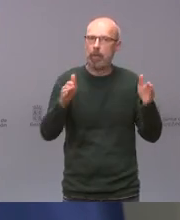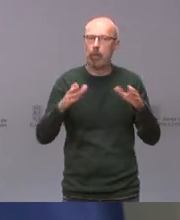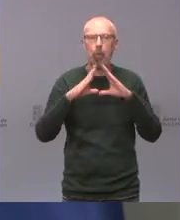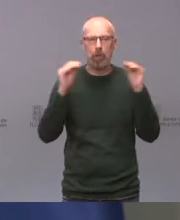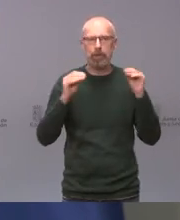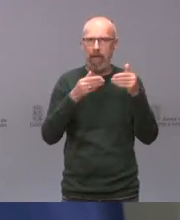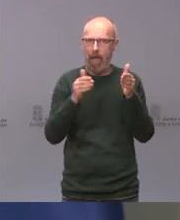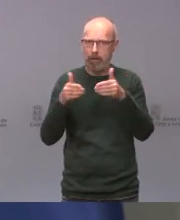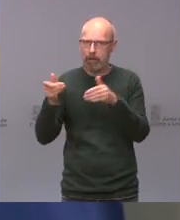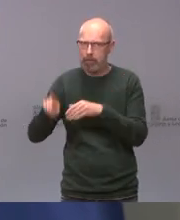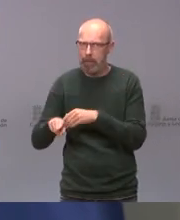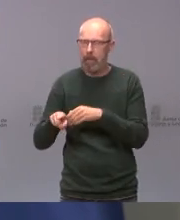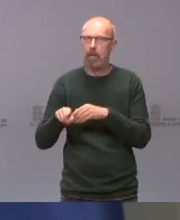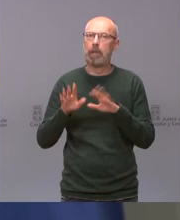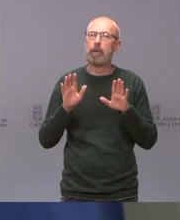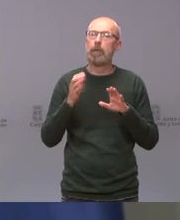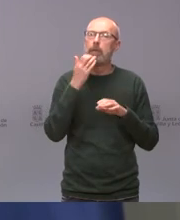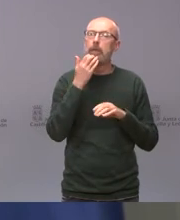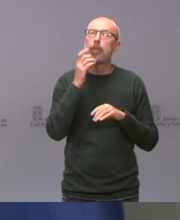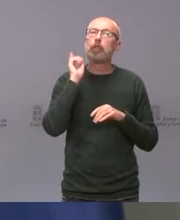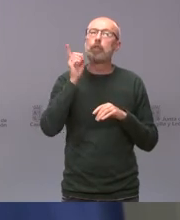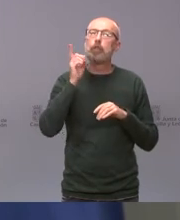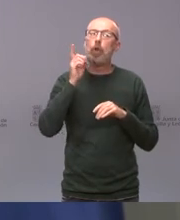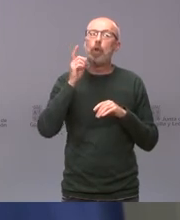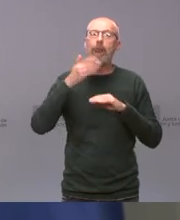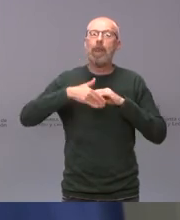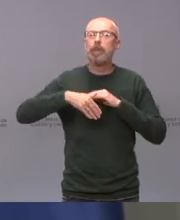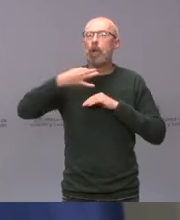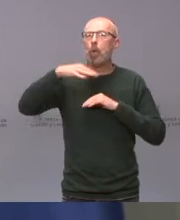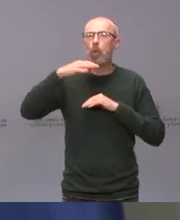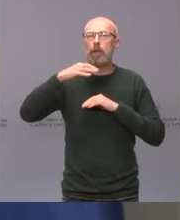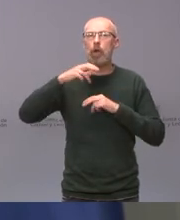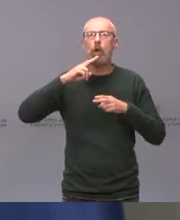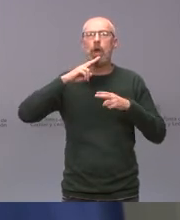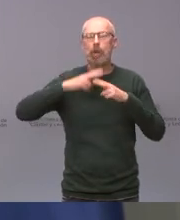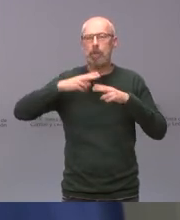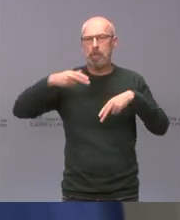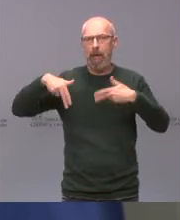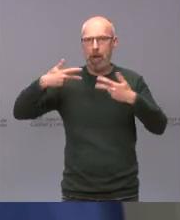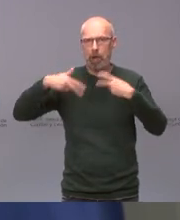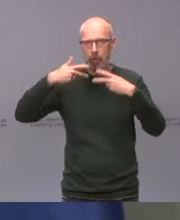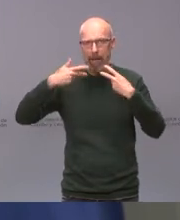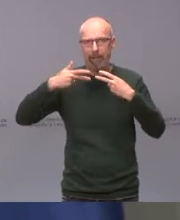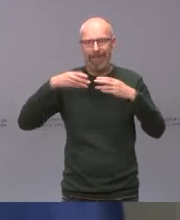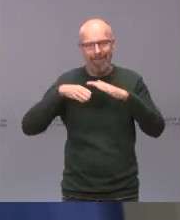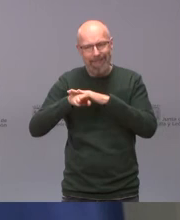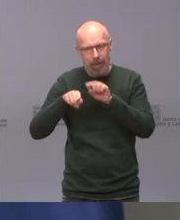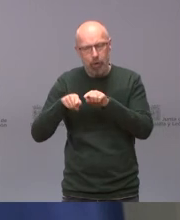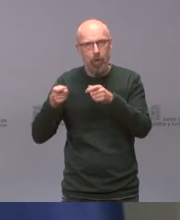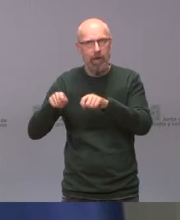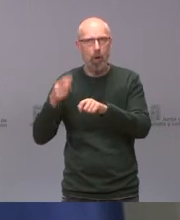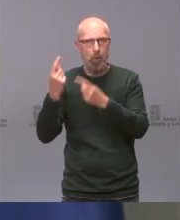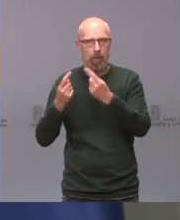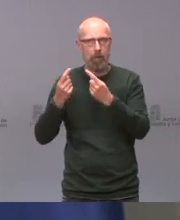solo se ha limitado el interior de la hostelería. Y es que hay comunidades que han cerrado completamente la hostelería,